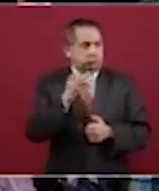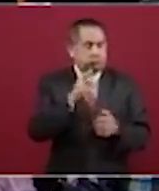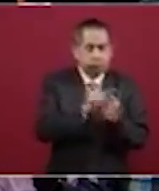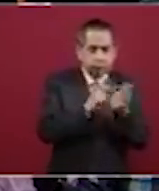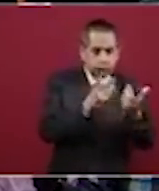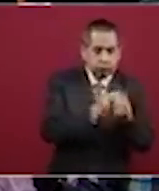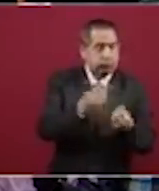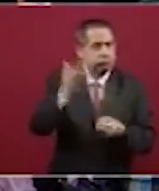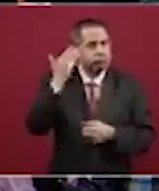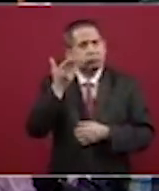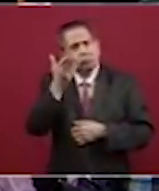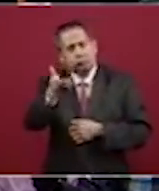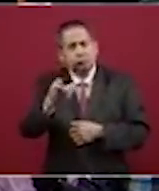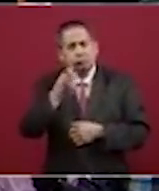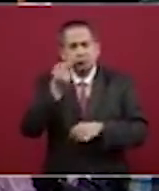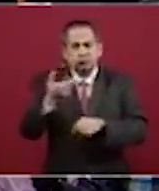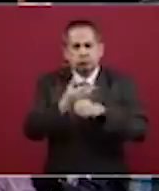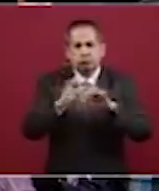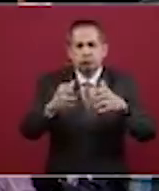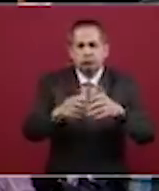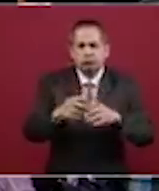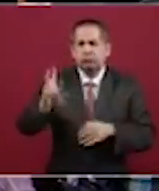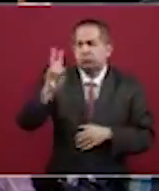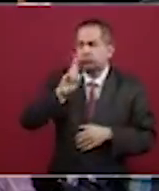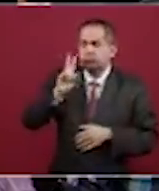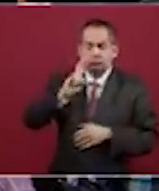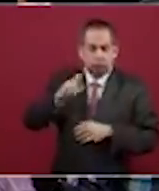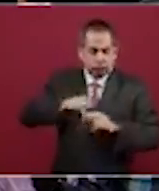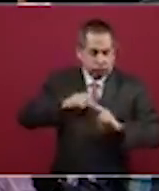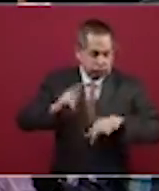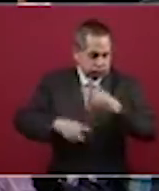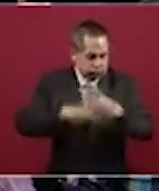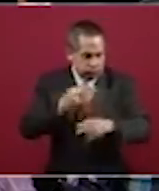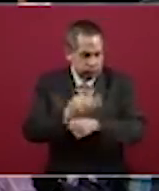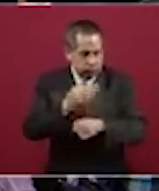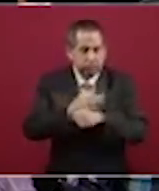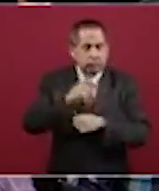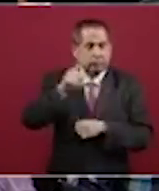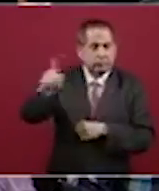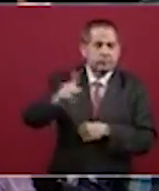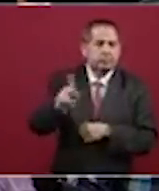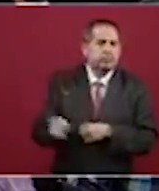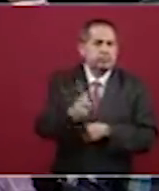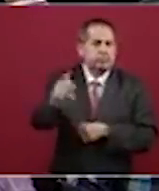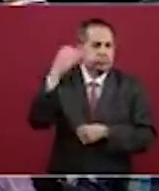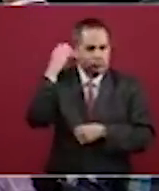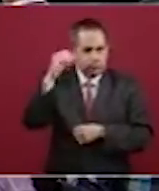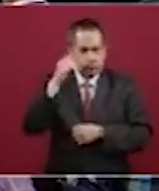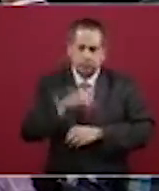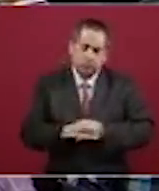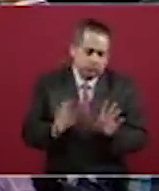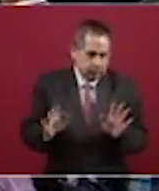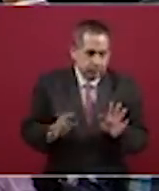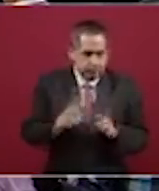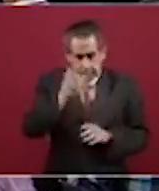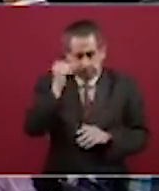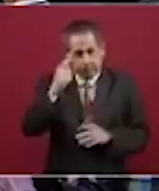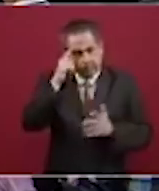secretario Moctezuma que se reuniera con ellos. Pues yo voy a Guelatao y sí creo